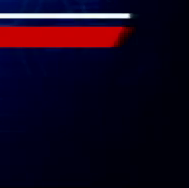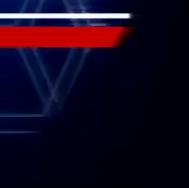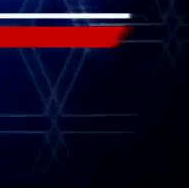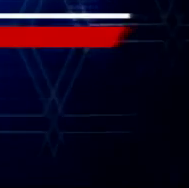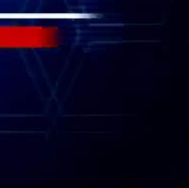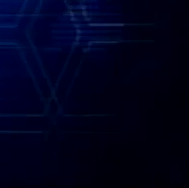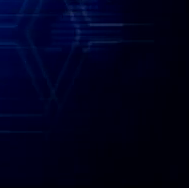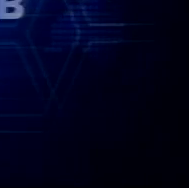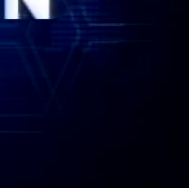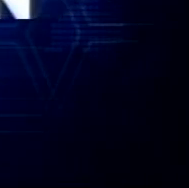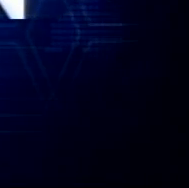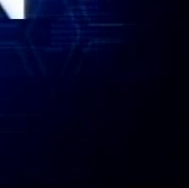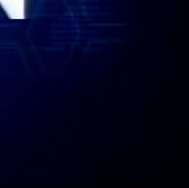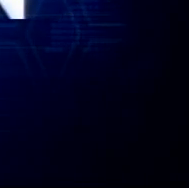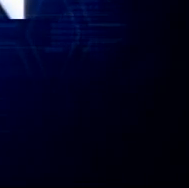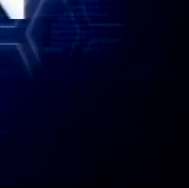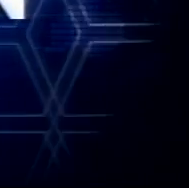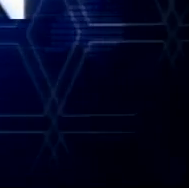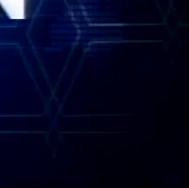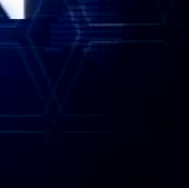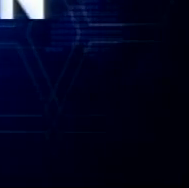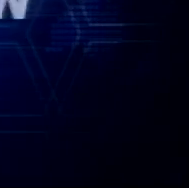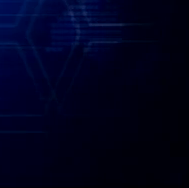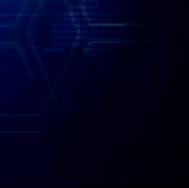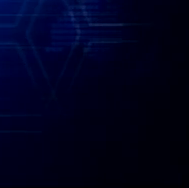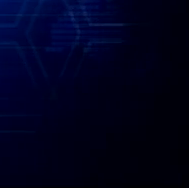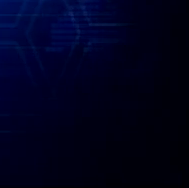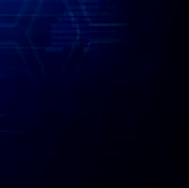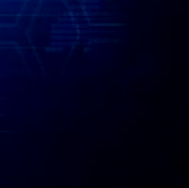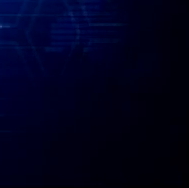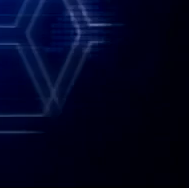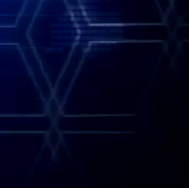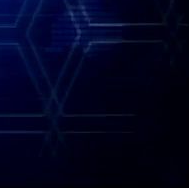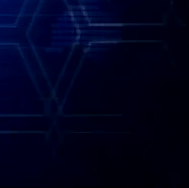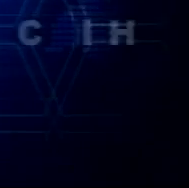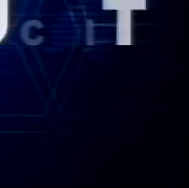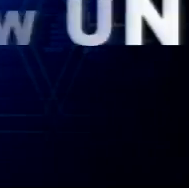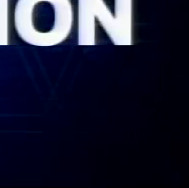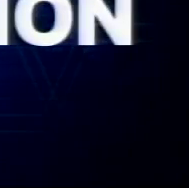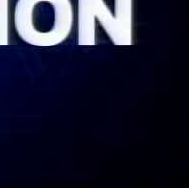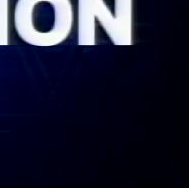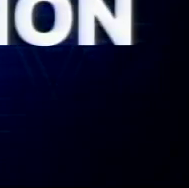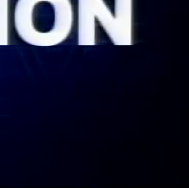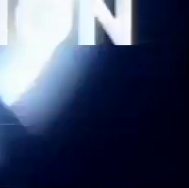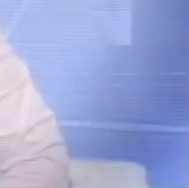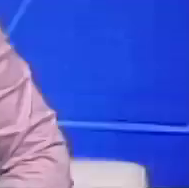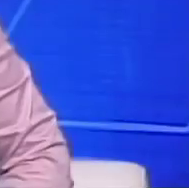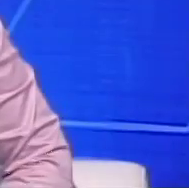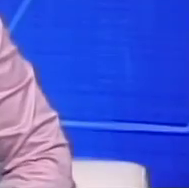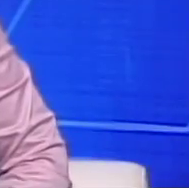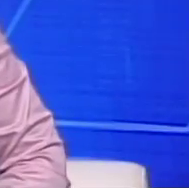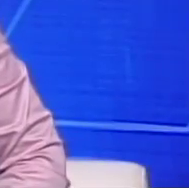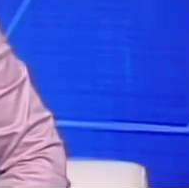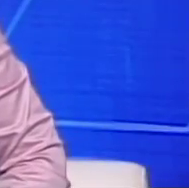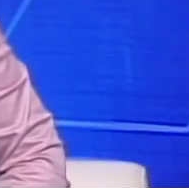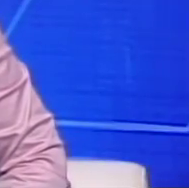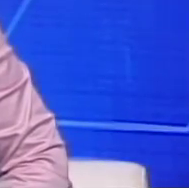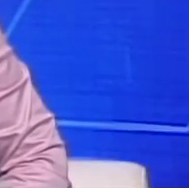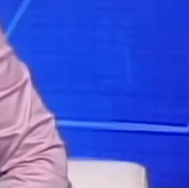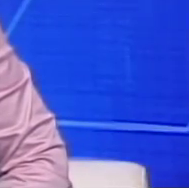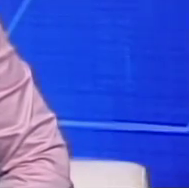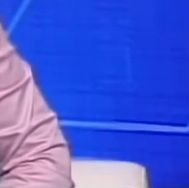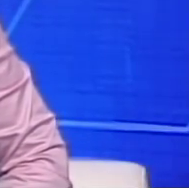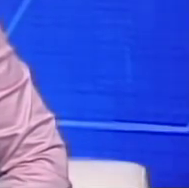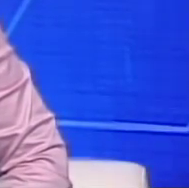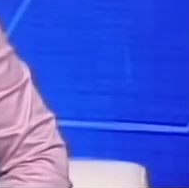Entrevista Venevisión, líder en opinión, por tu canal independiente, Venevisión. ¿Qué tal, amigos?